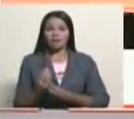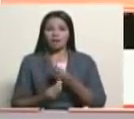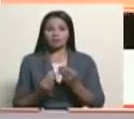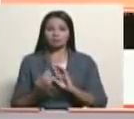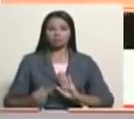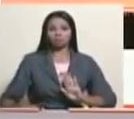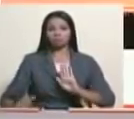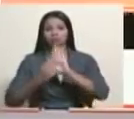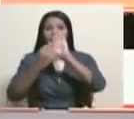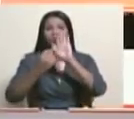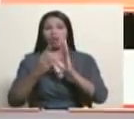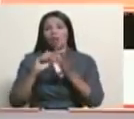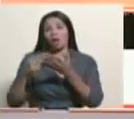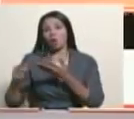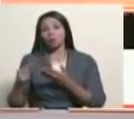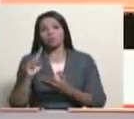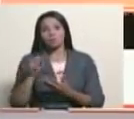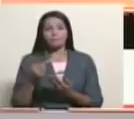afrontarlos,